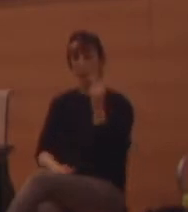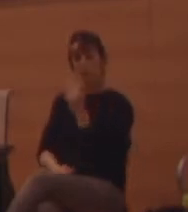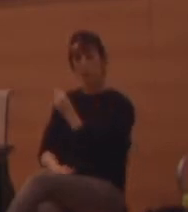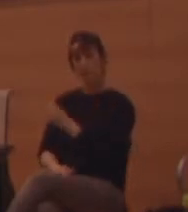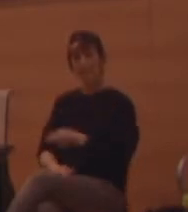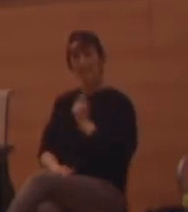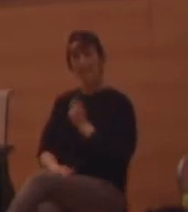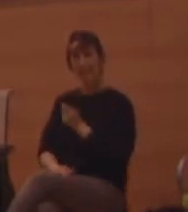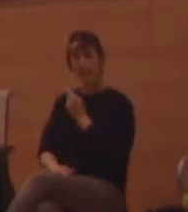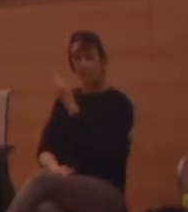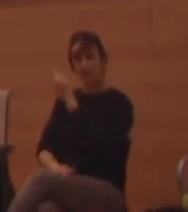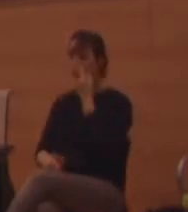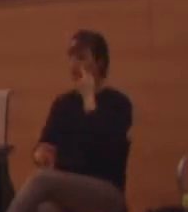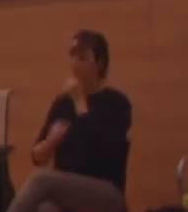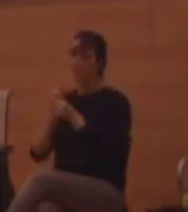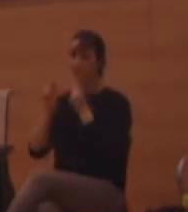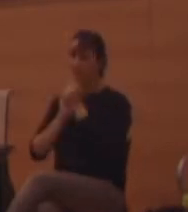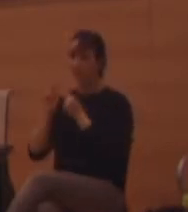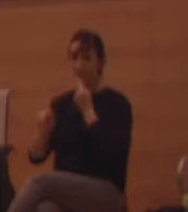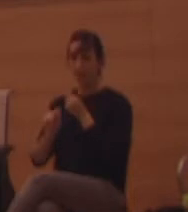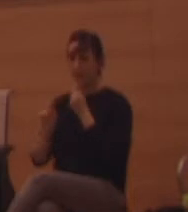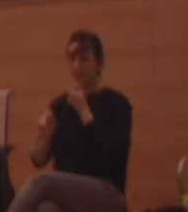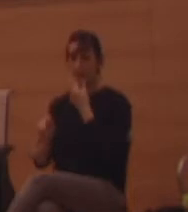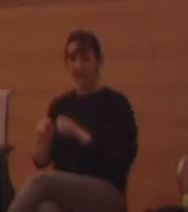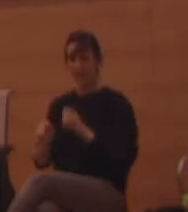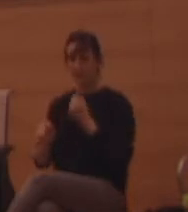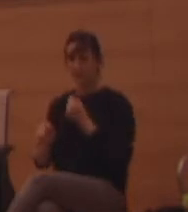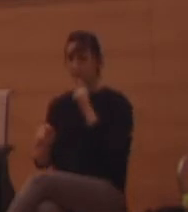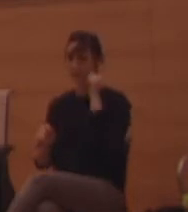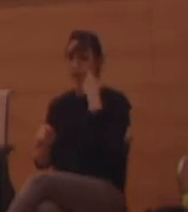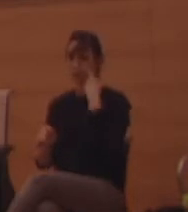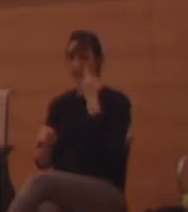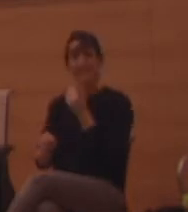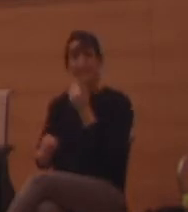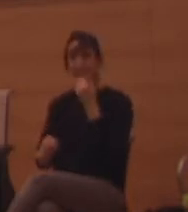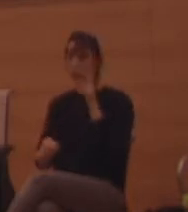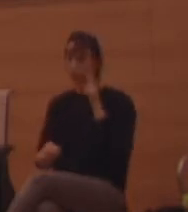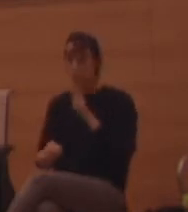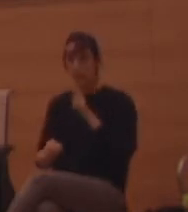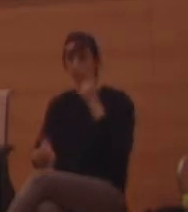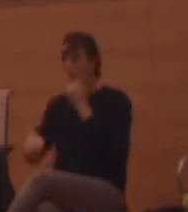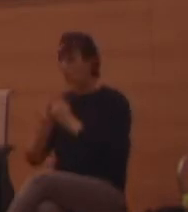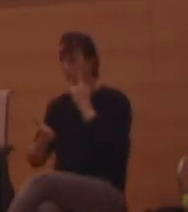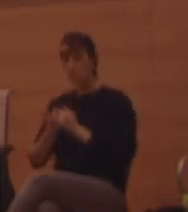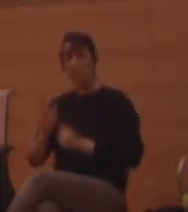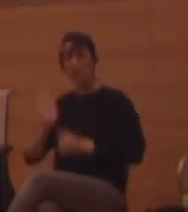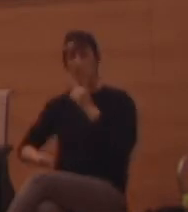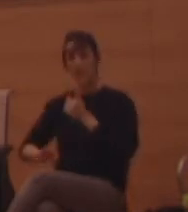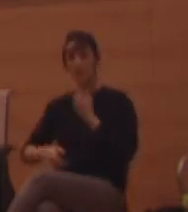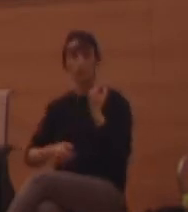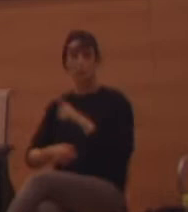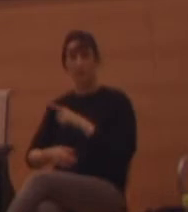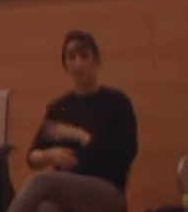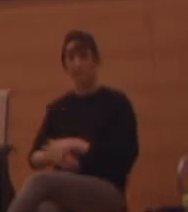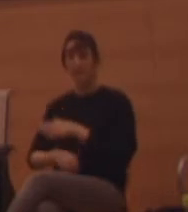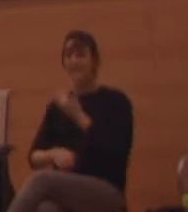pie esté infectado. Si vemos un pie con una supuración, ya no tenemos que hacer más diagnóstico para saber que ese pie está infectado, y si vemos un